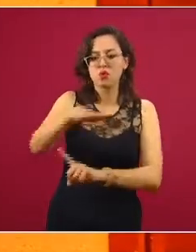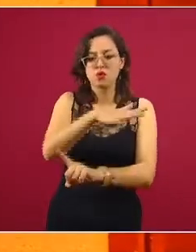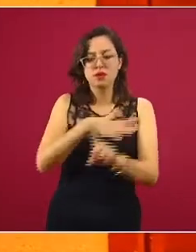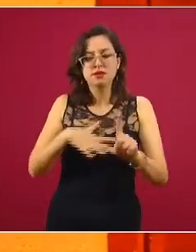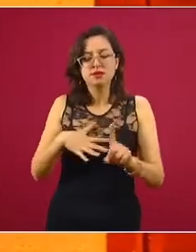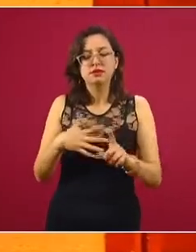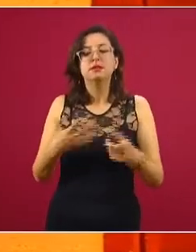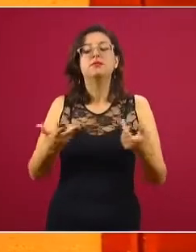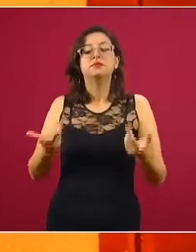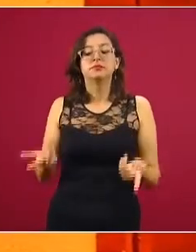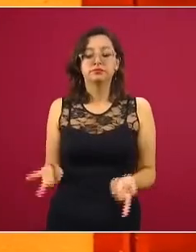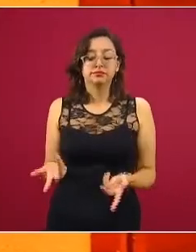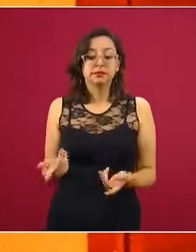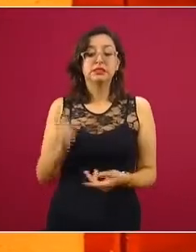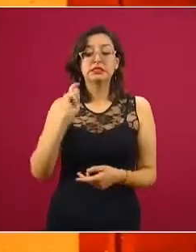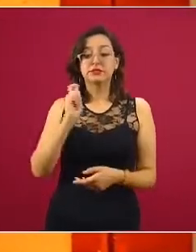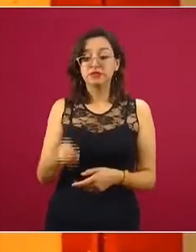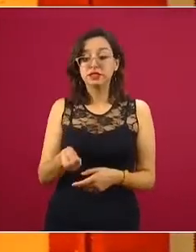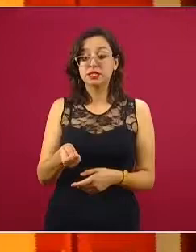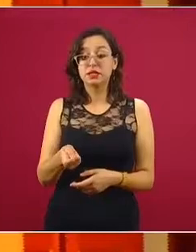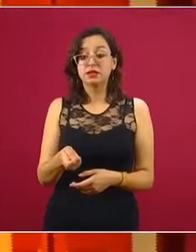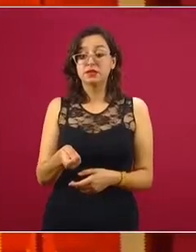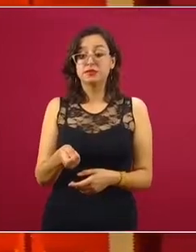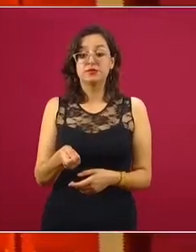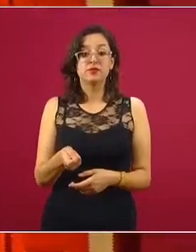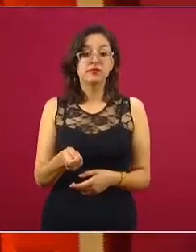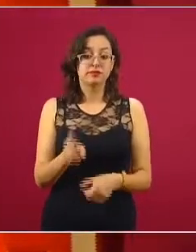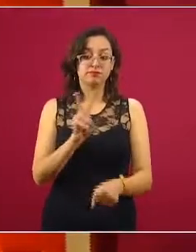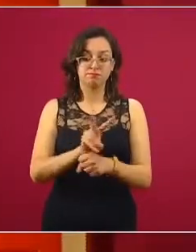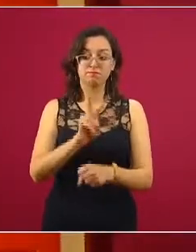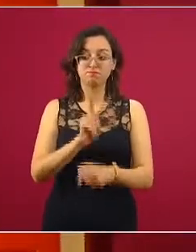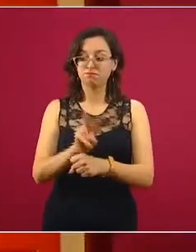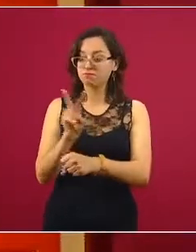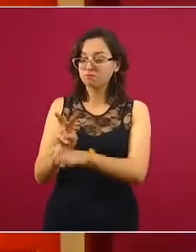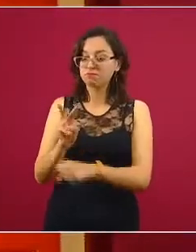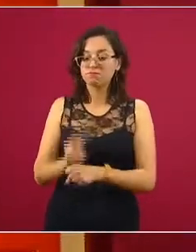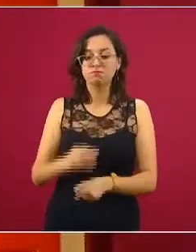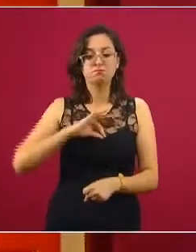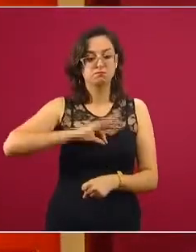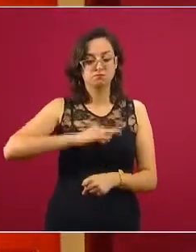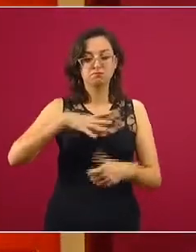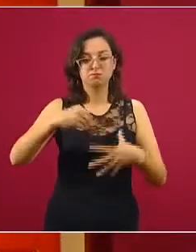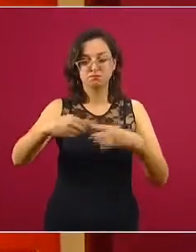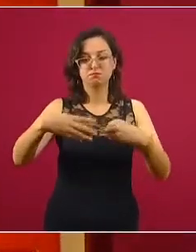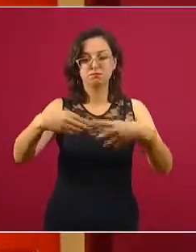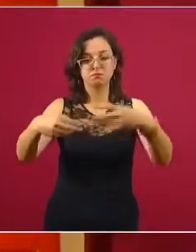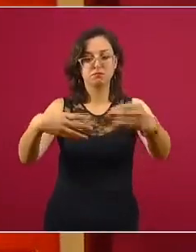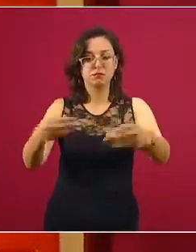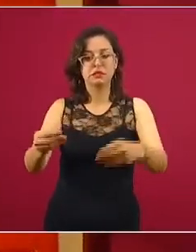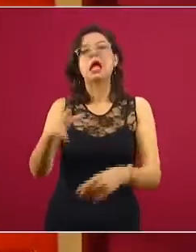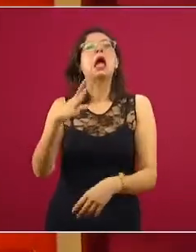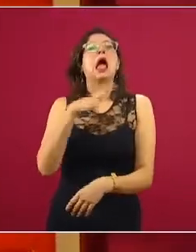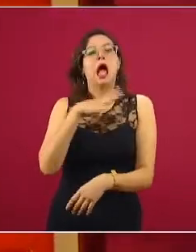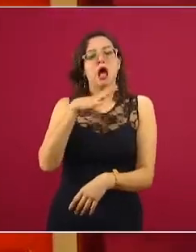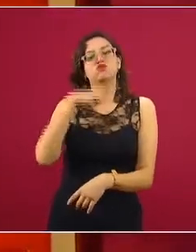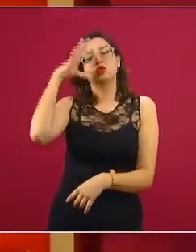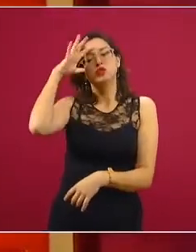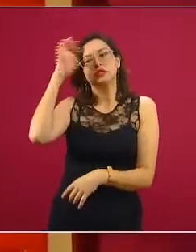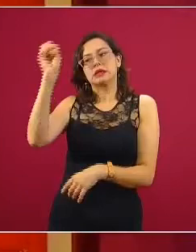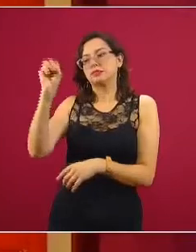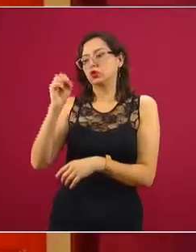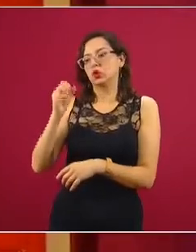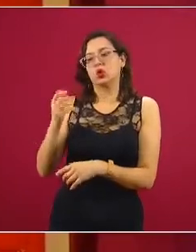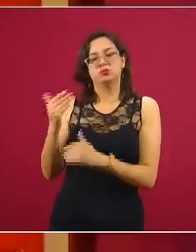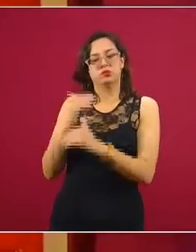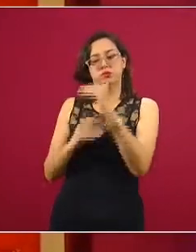términos generales que es el significado de vigilancia epidemiológica. Por supuesto, hay una definición muy técnica que habla de